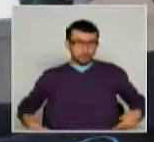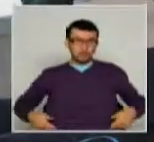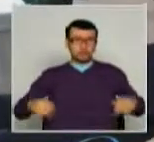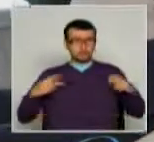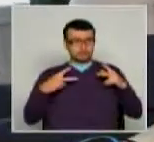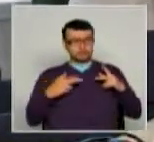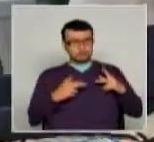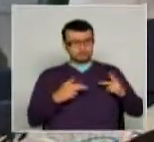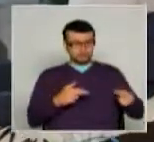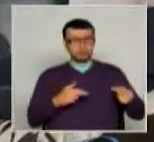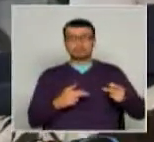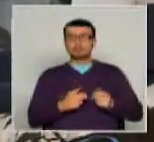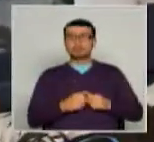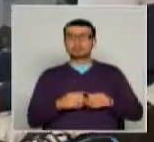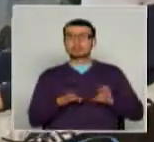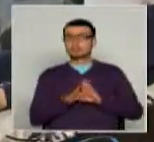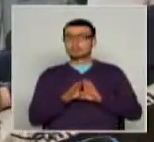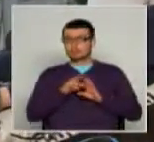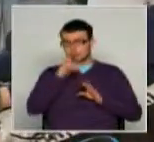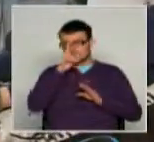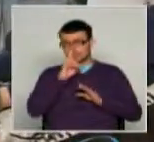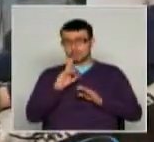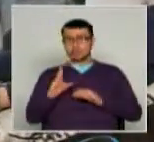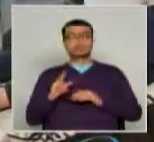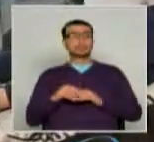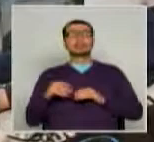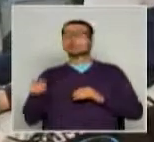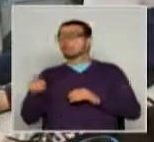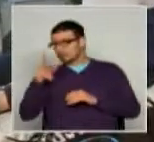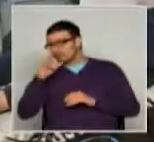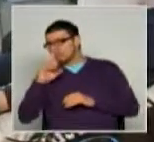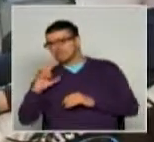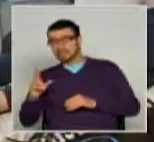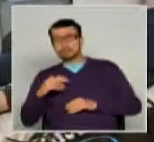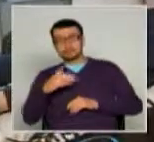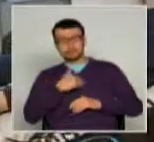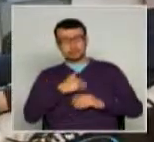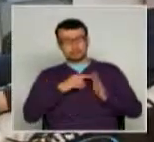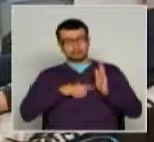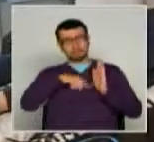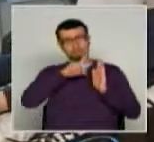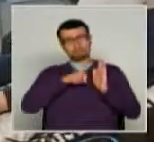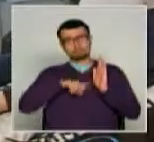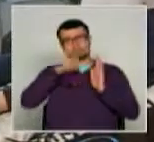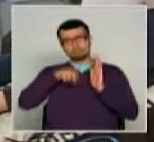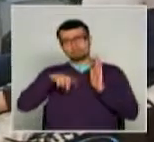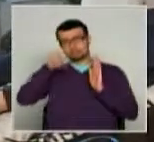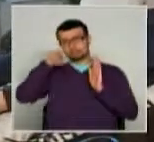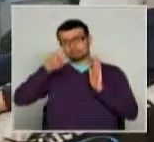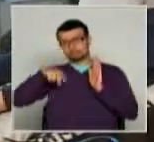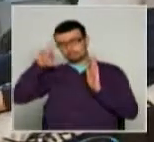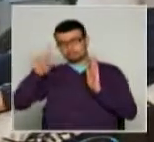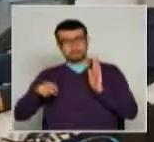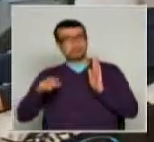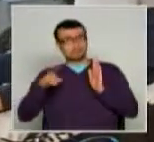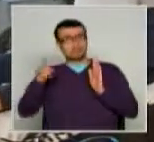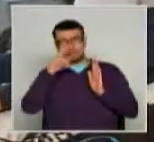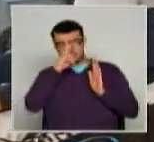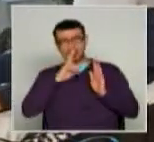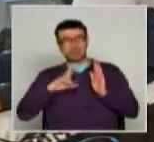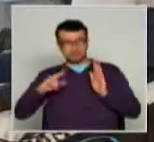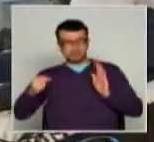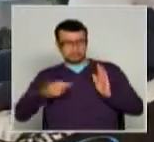así como se conecta el equipo de electrocardiografía para hacer un estudio del corazón de electrocardiografía o